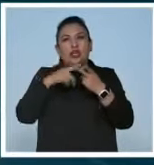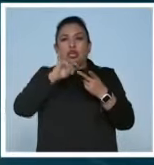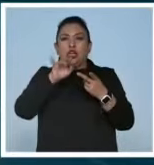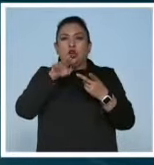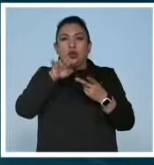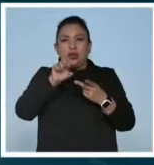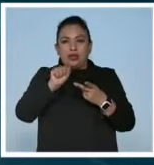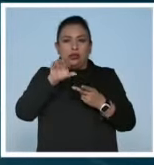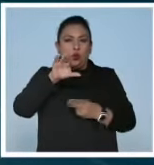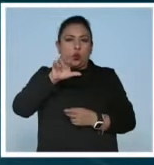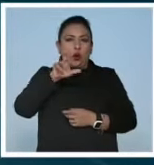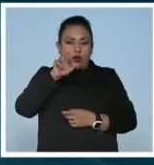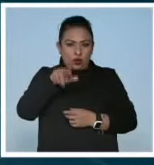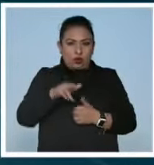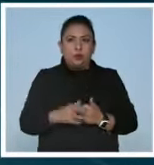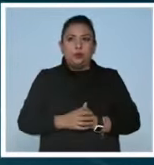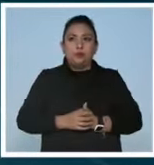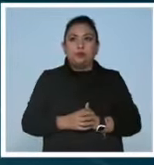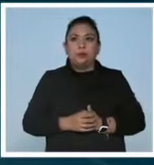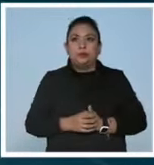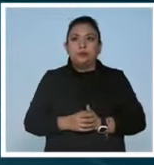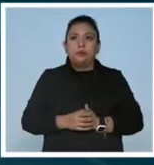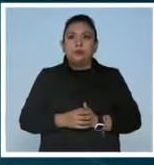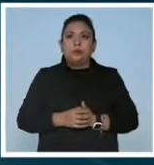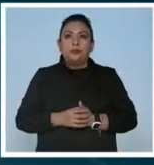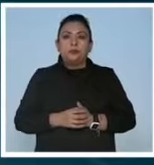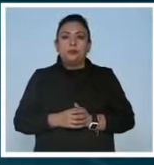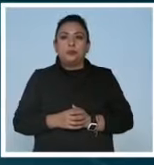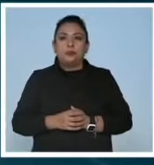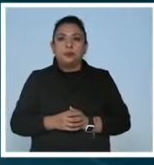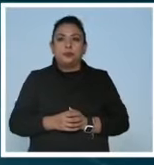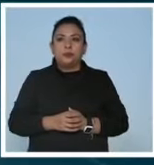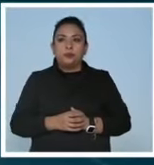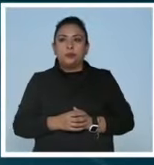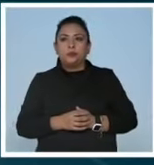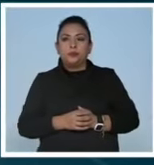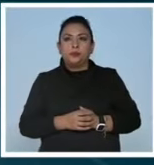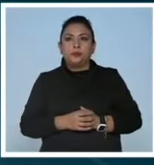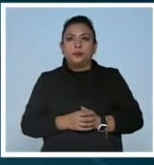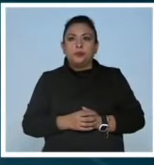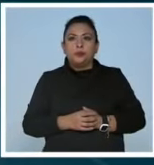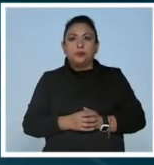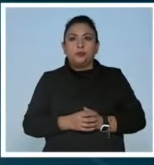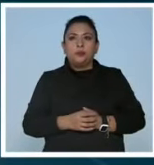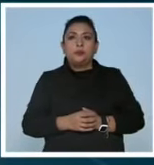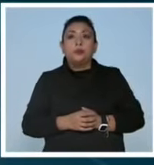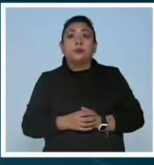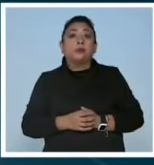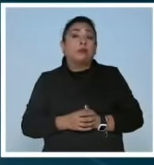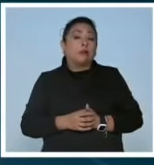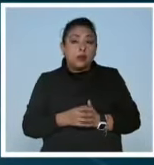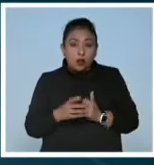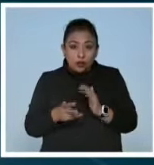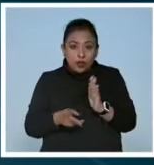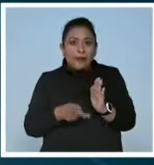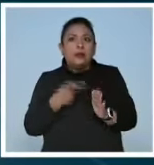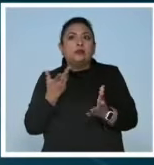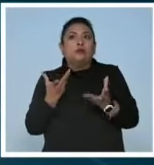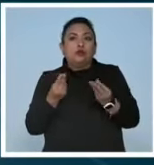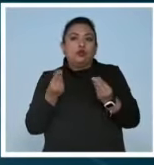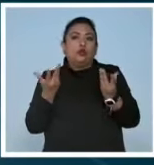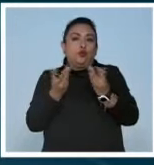Cuarón. Ana, escóndete. Venimos por la niña, madre. Pues bueno, repitiendo mucho con